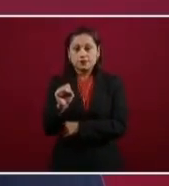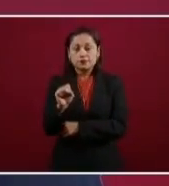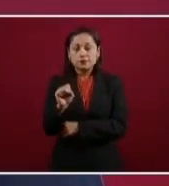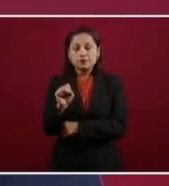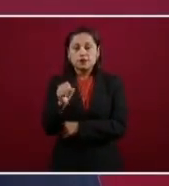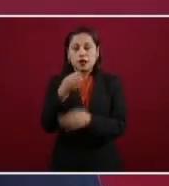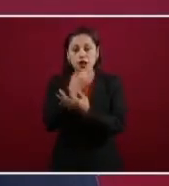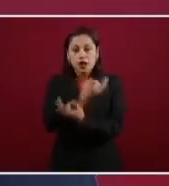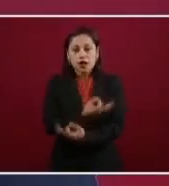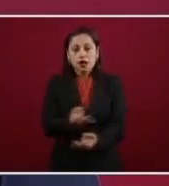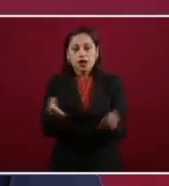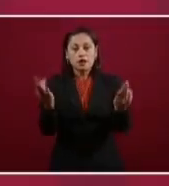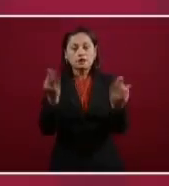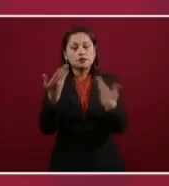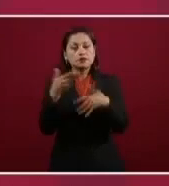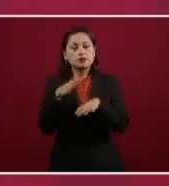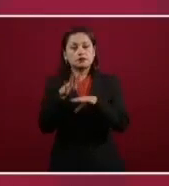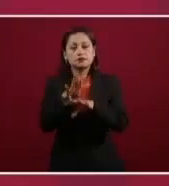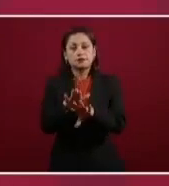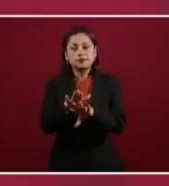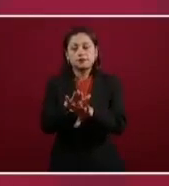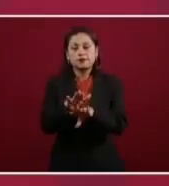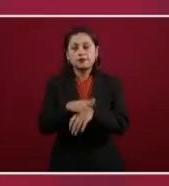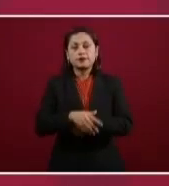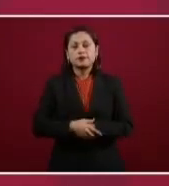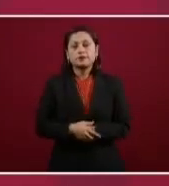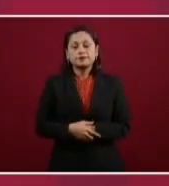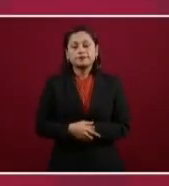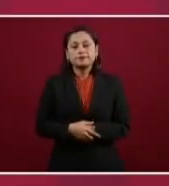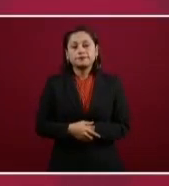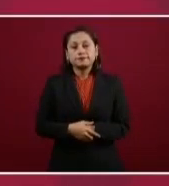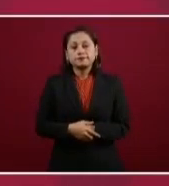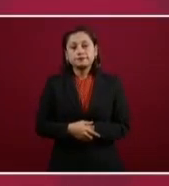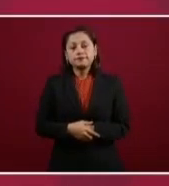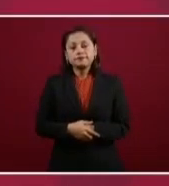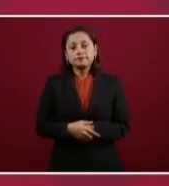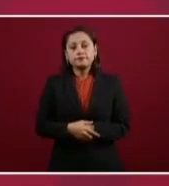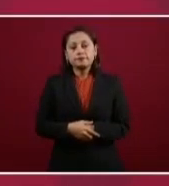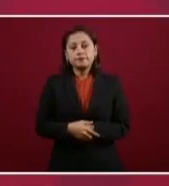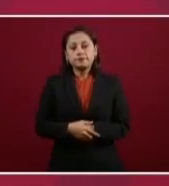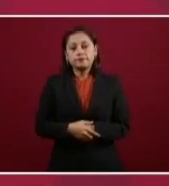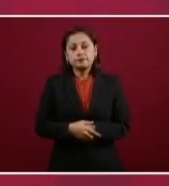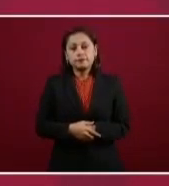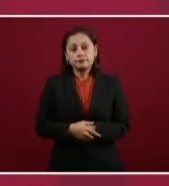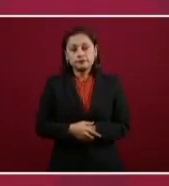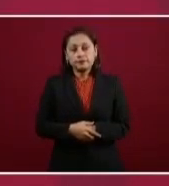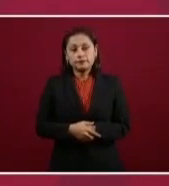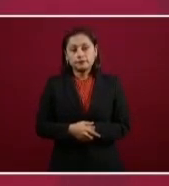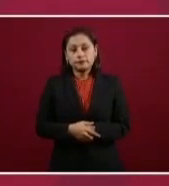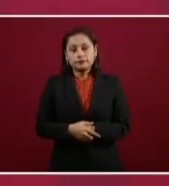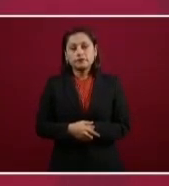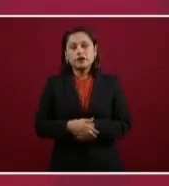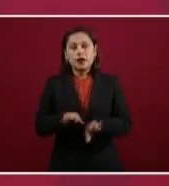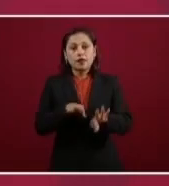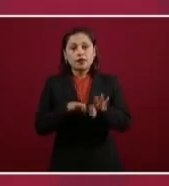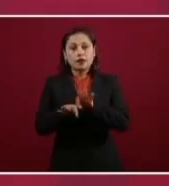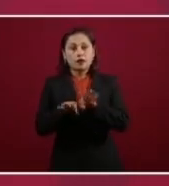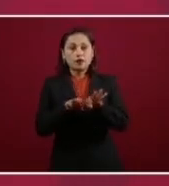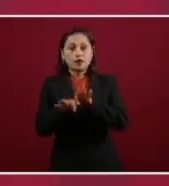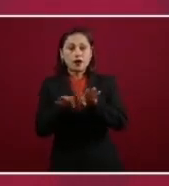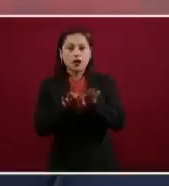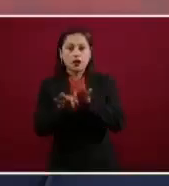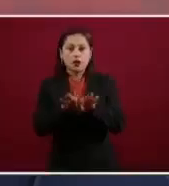conocer que sigue creciendo y el empleo